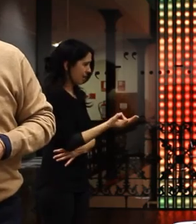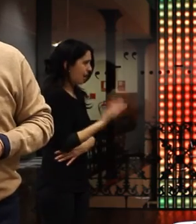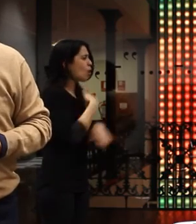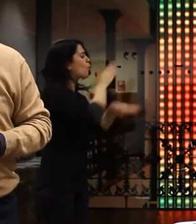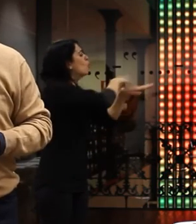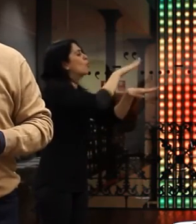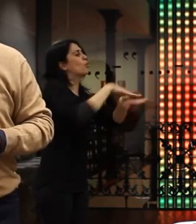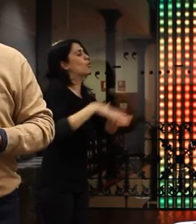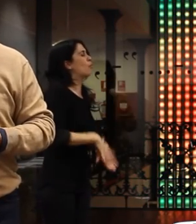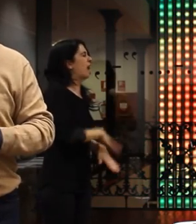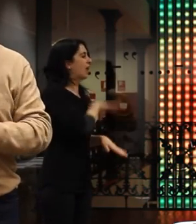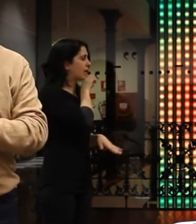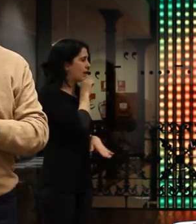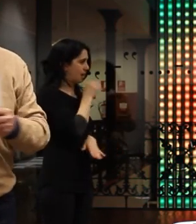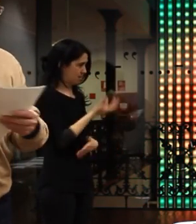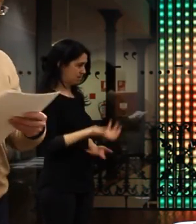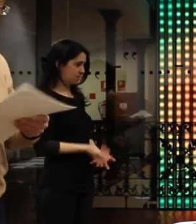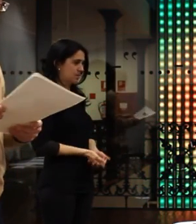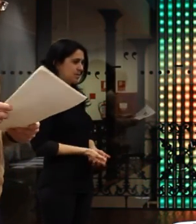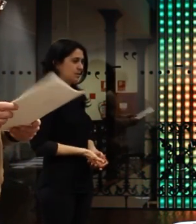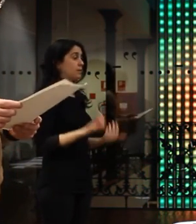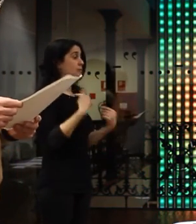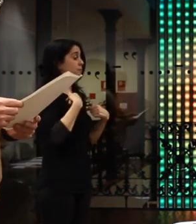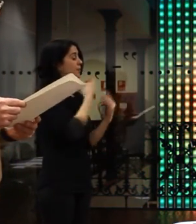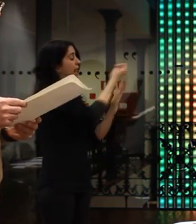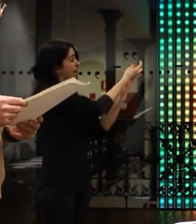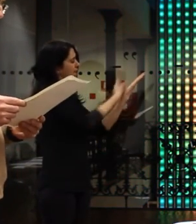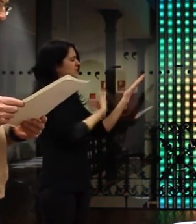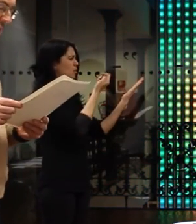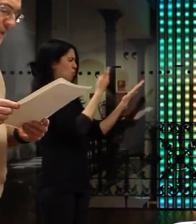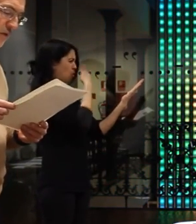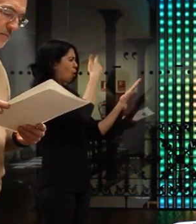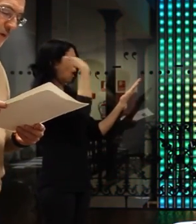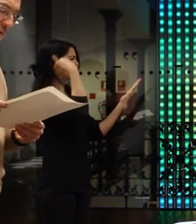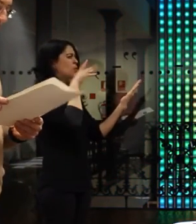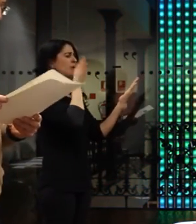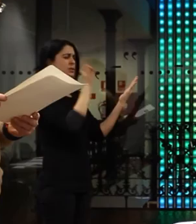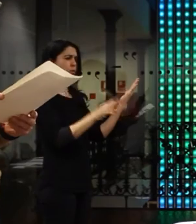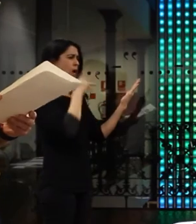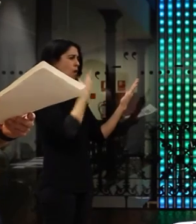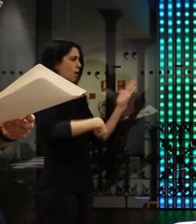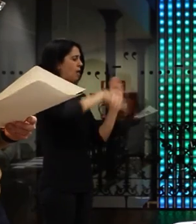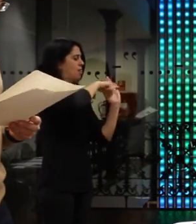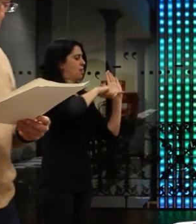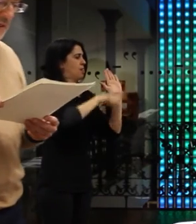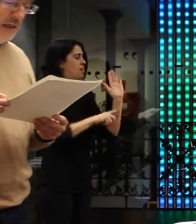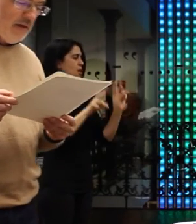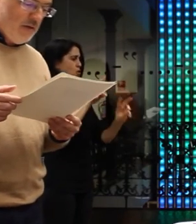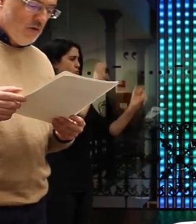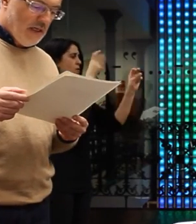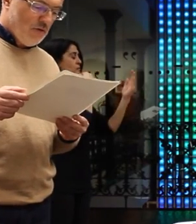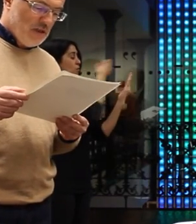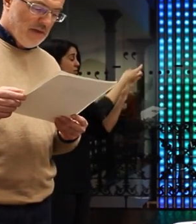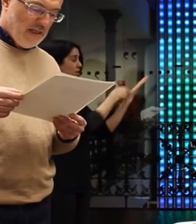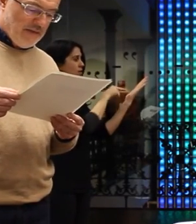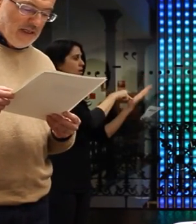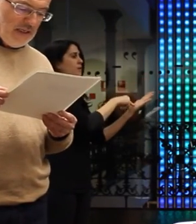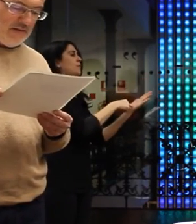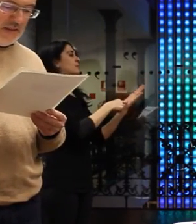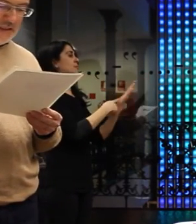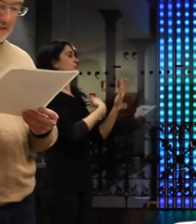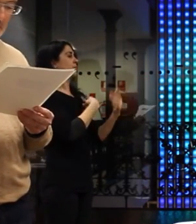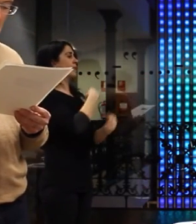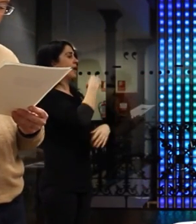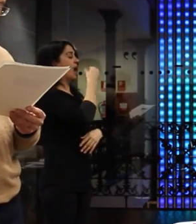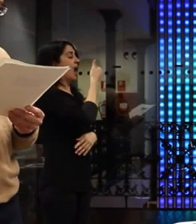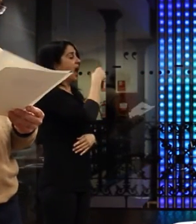repasando ahora una lista, es una lista ya es un poco antigua, probablemente habrá nuevas incorporaciones, ¿no? Ángela Cebes, Iberdrola, José María Aznar,